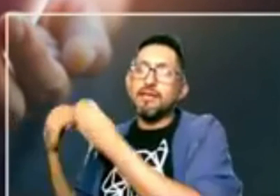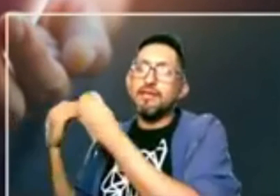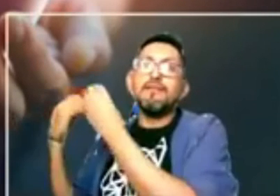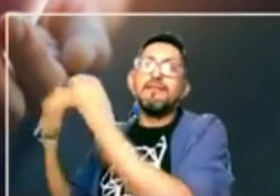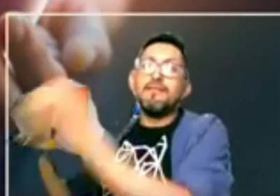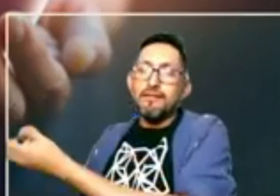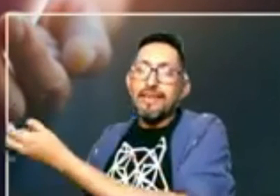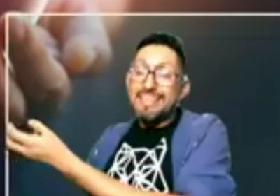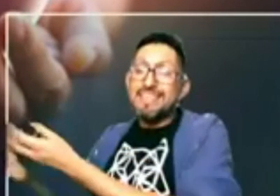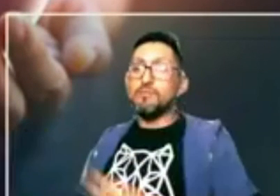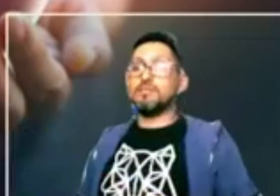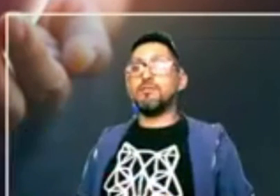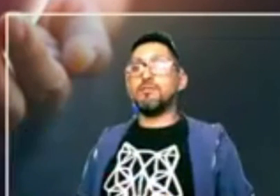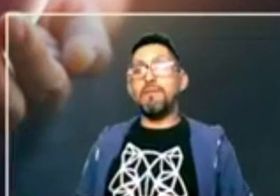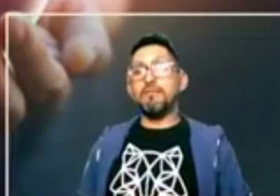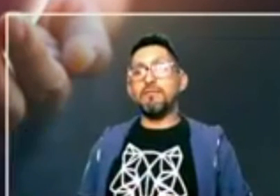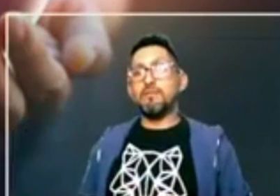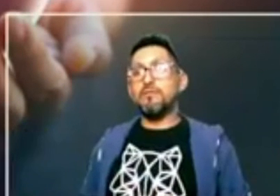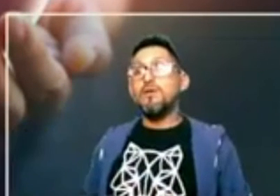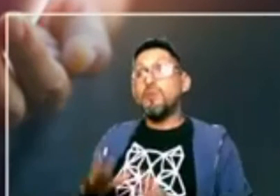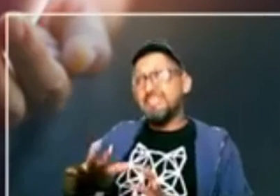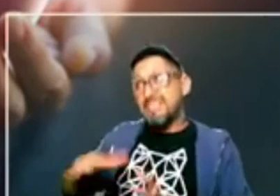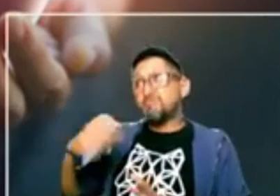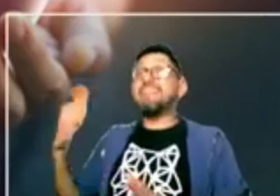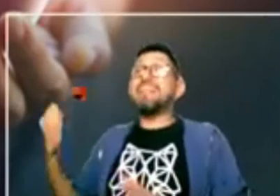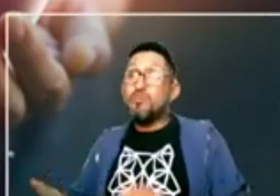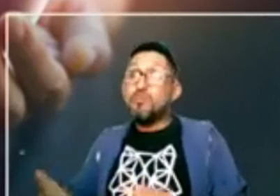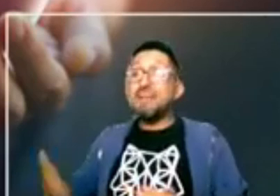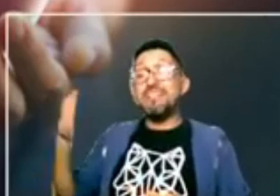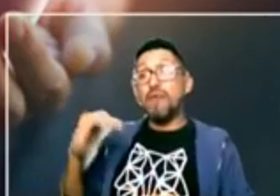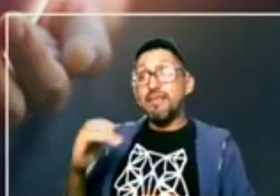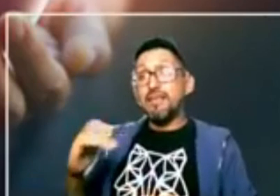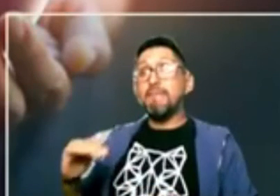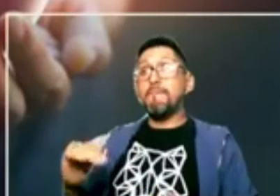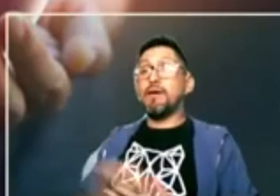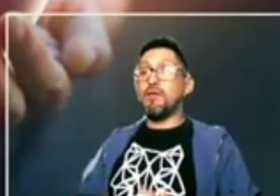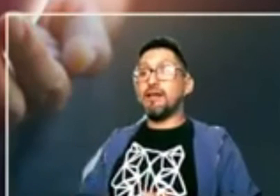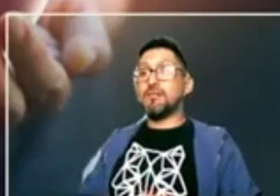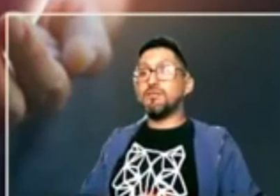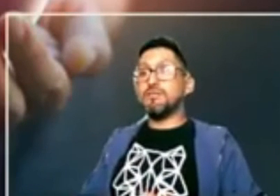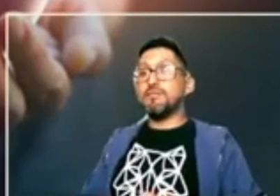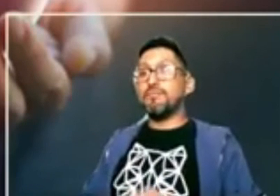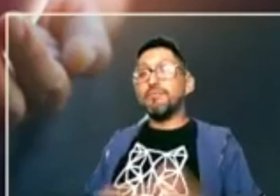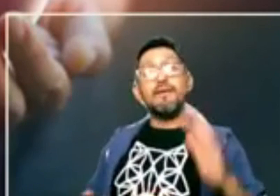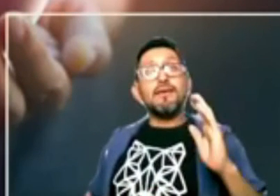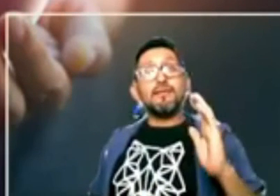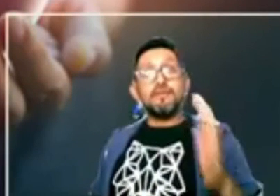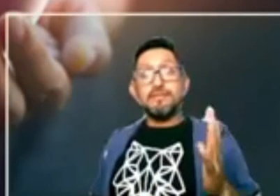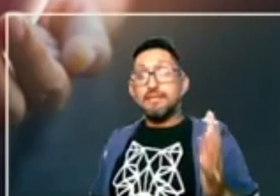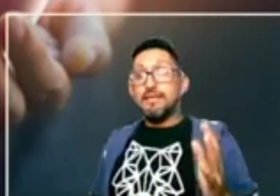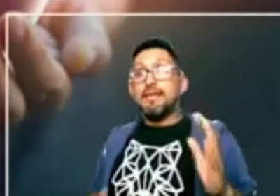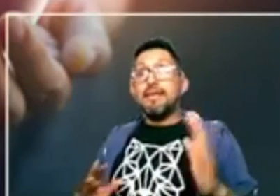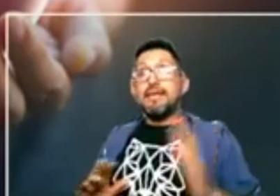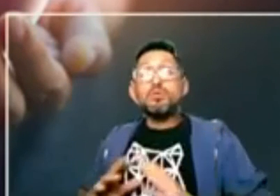queremos que ya sabemos que son de pino, ¿no? Porque estaríamos alterando más en lugar de mejorar las cosas.